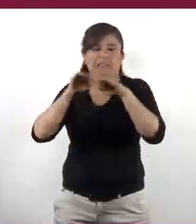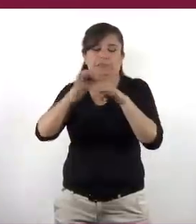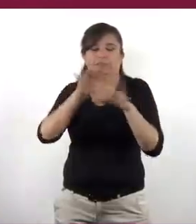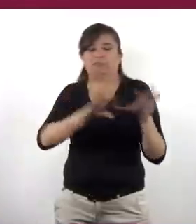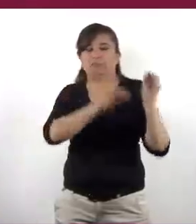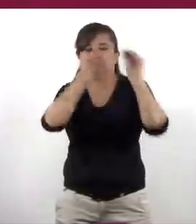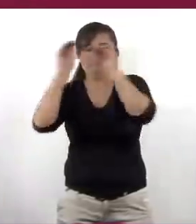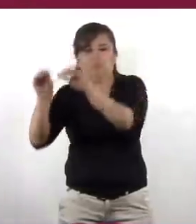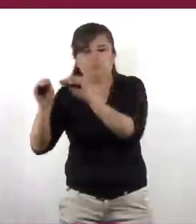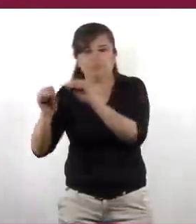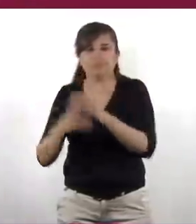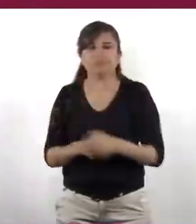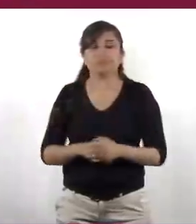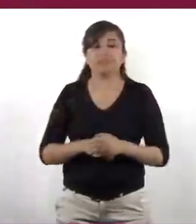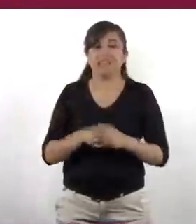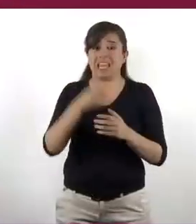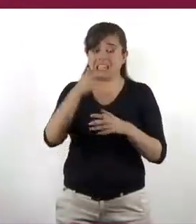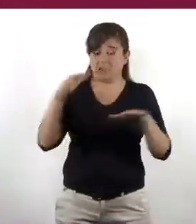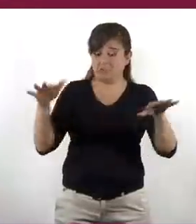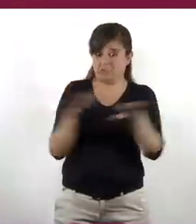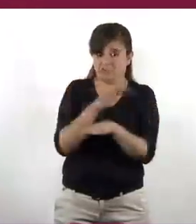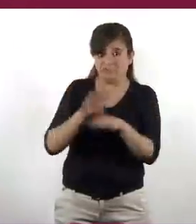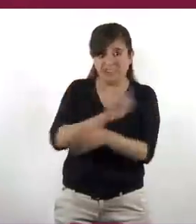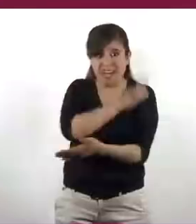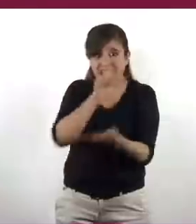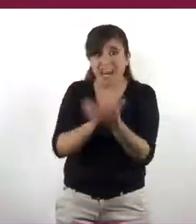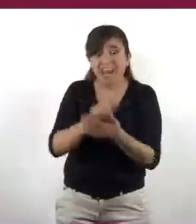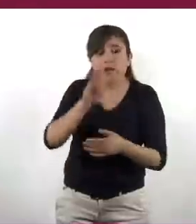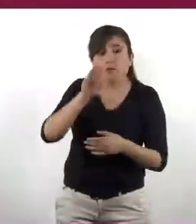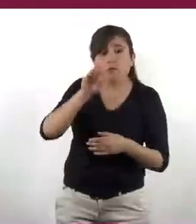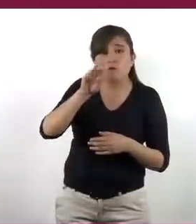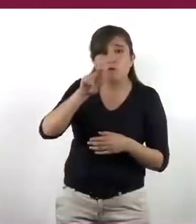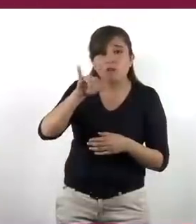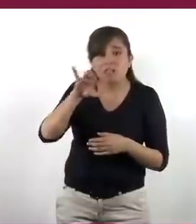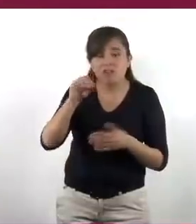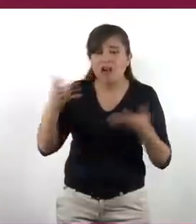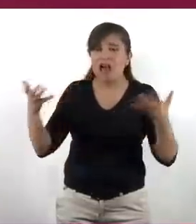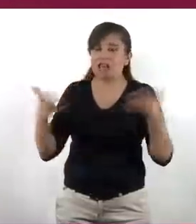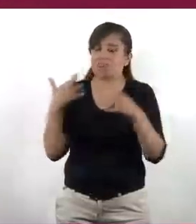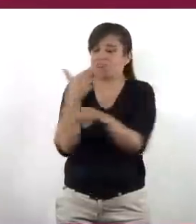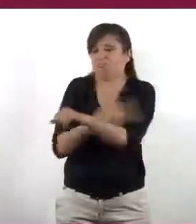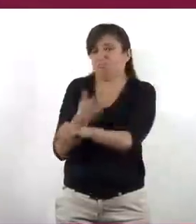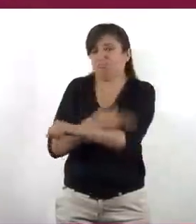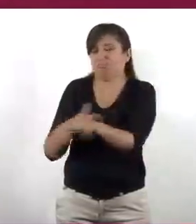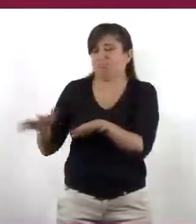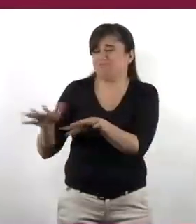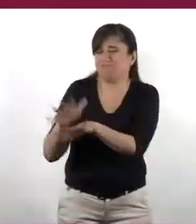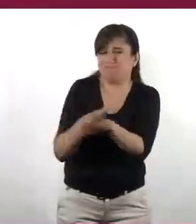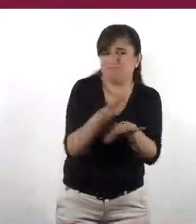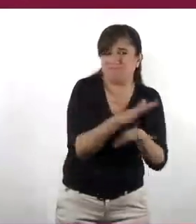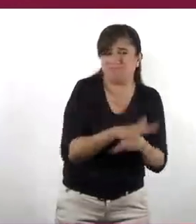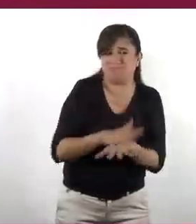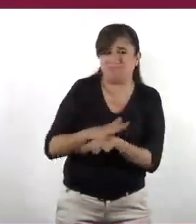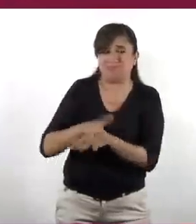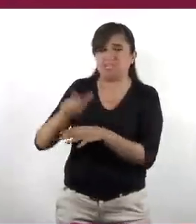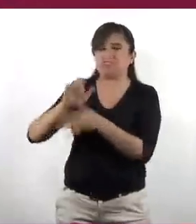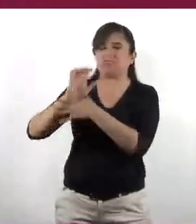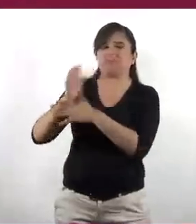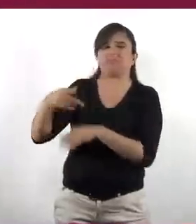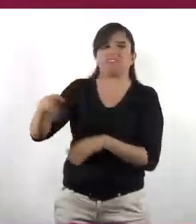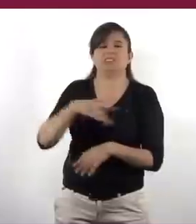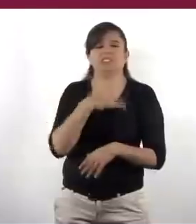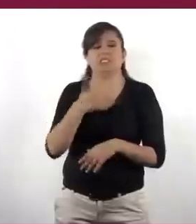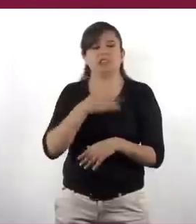España. El reformismo borbónico hizo mucho para fortalecer el sentimiento criollo, porque tanto